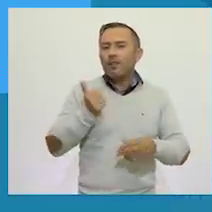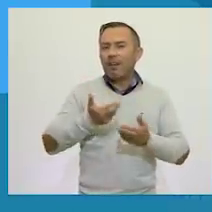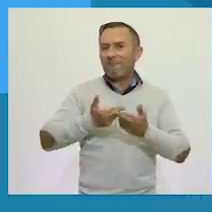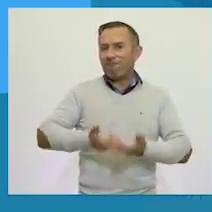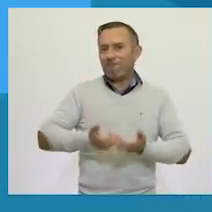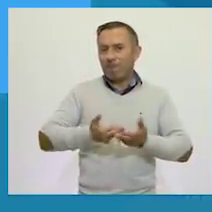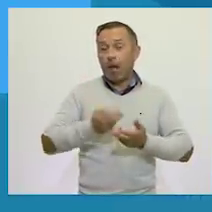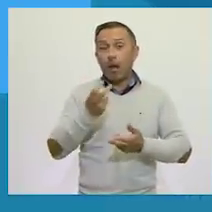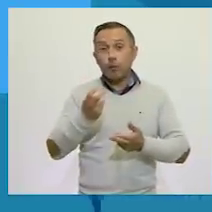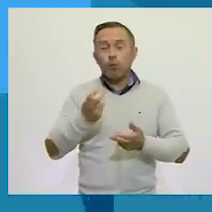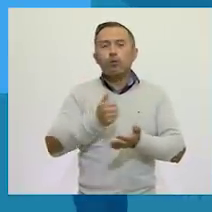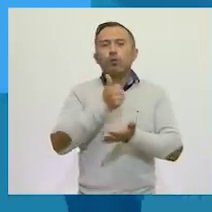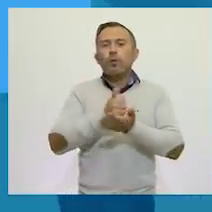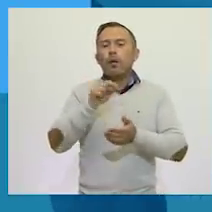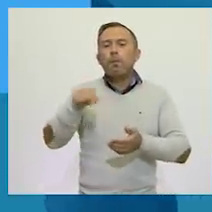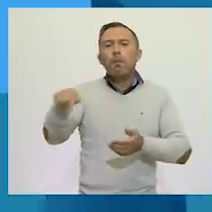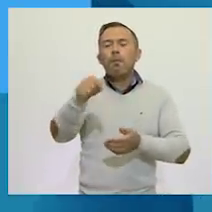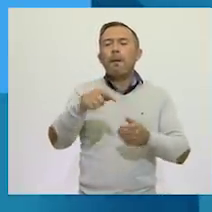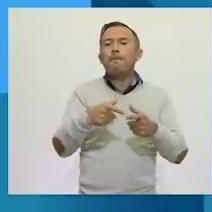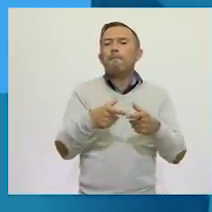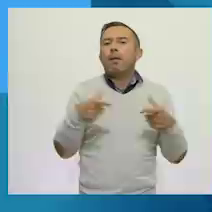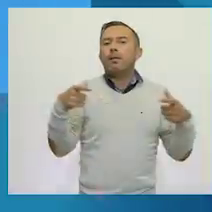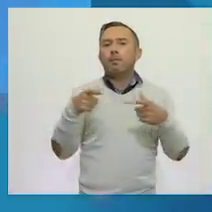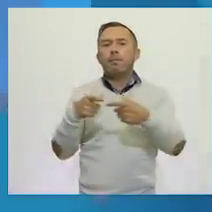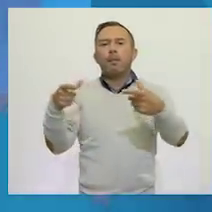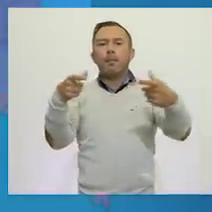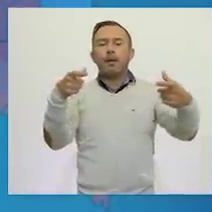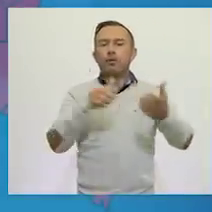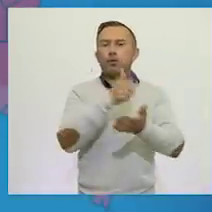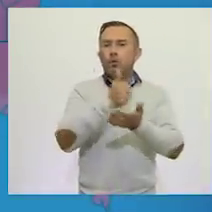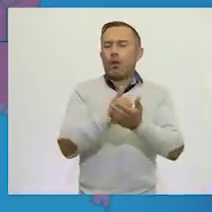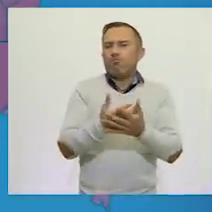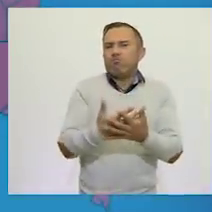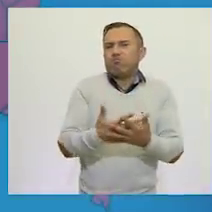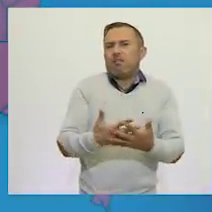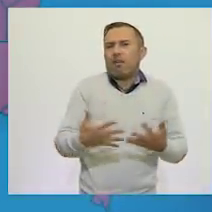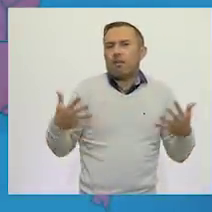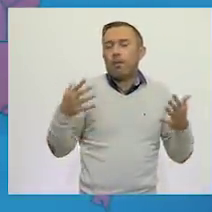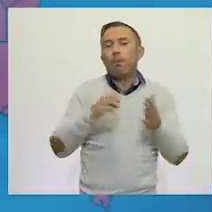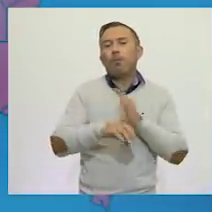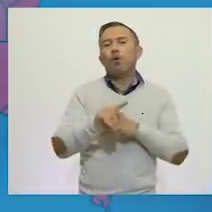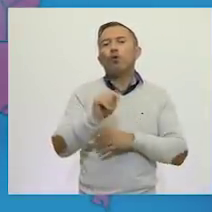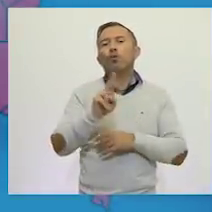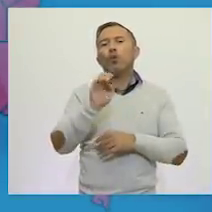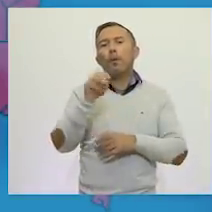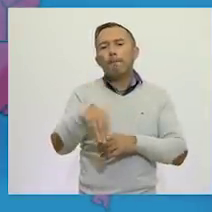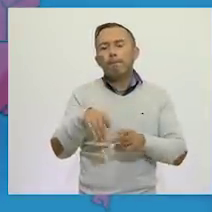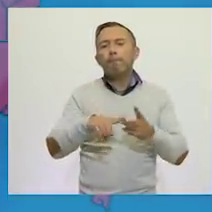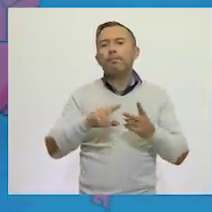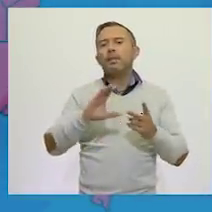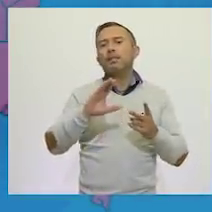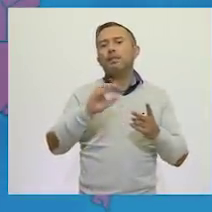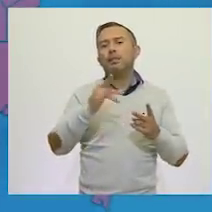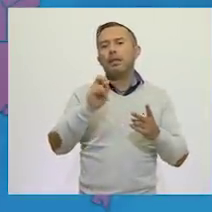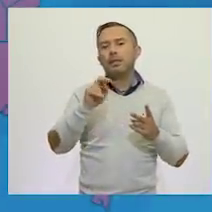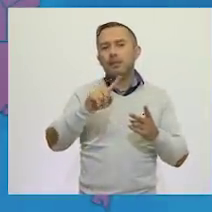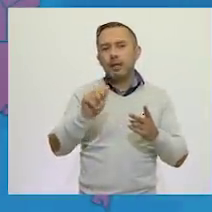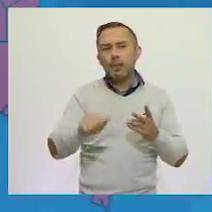sus poblados crecieron y se transformaron en grandes ciudades como Tulum, Chichén Itzá,